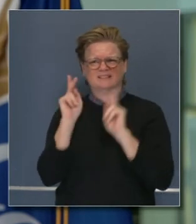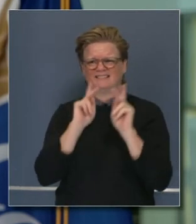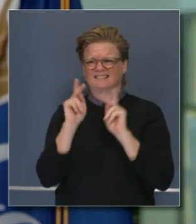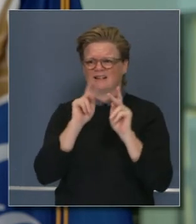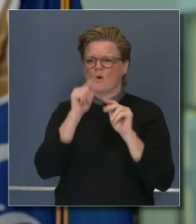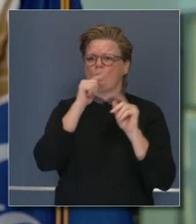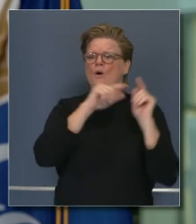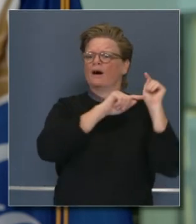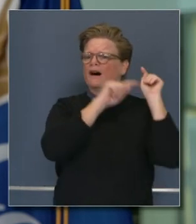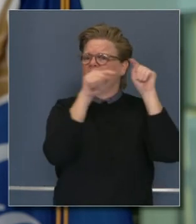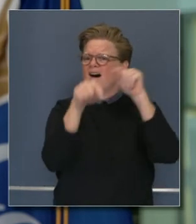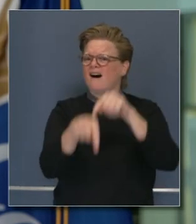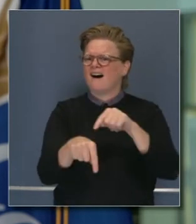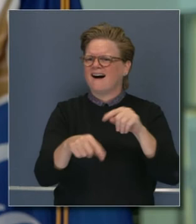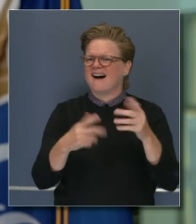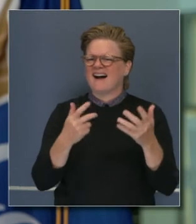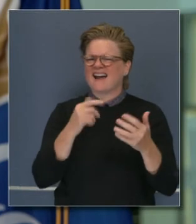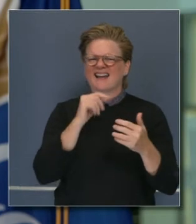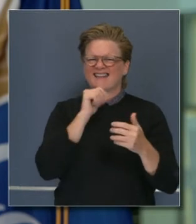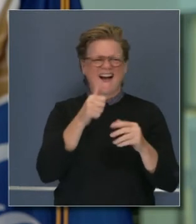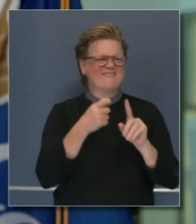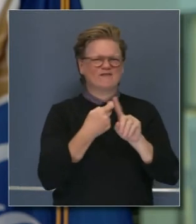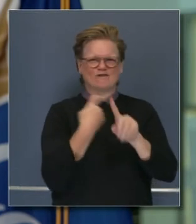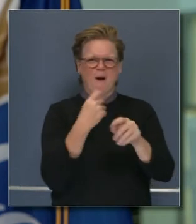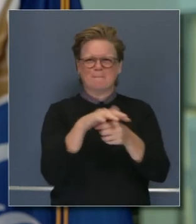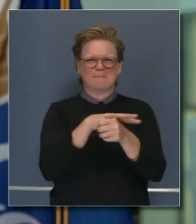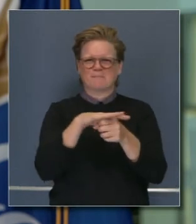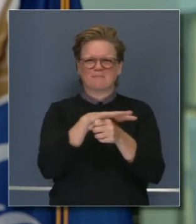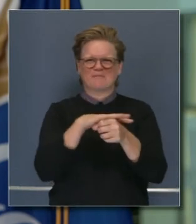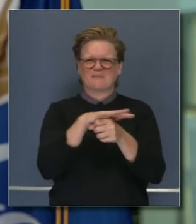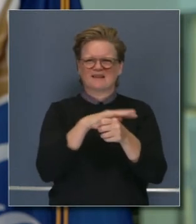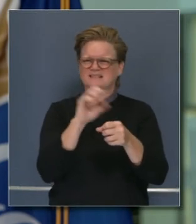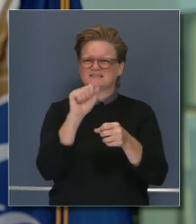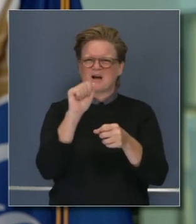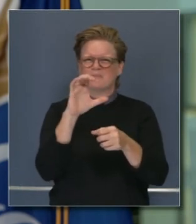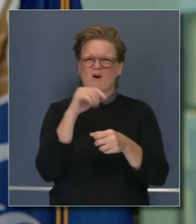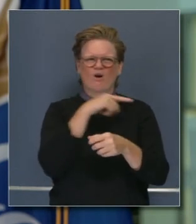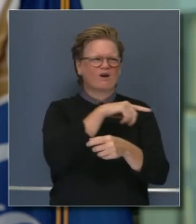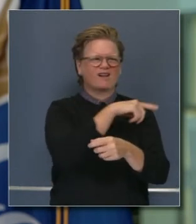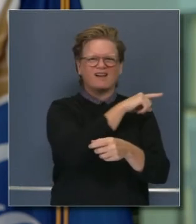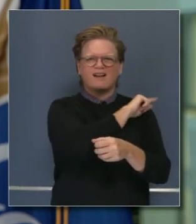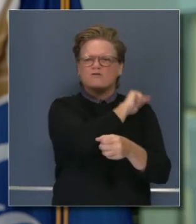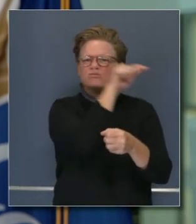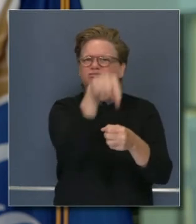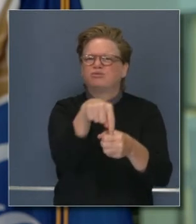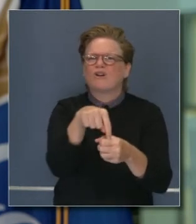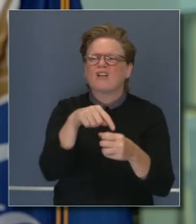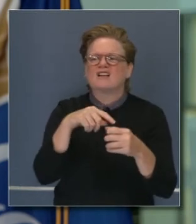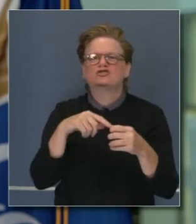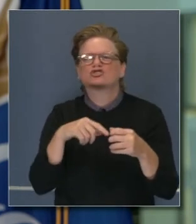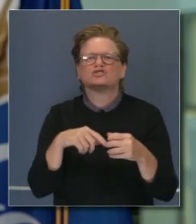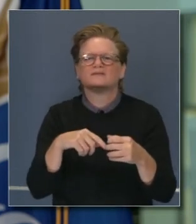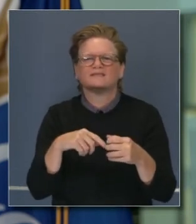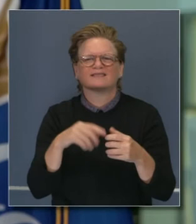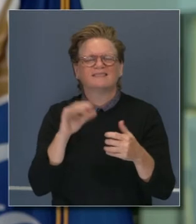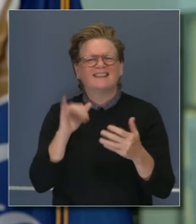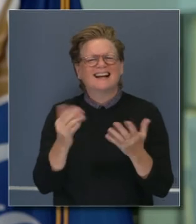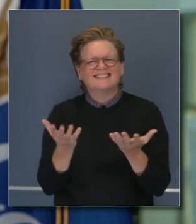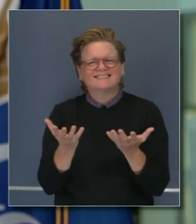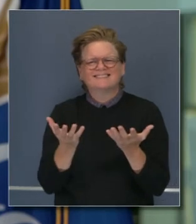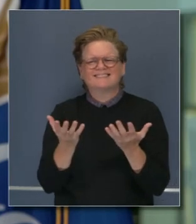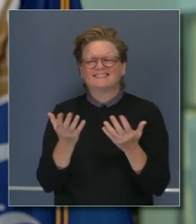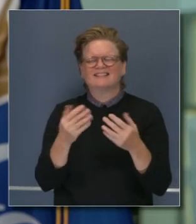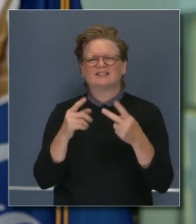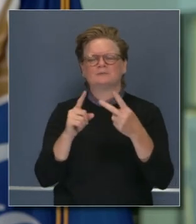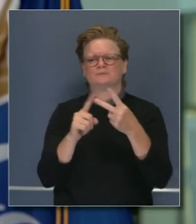personas vienen de afuera, de otros estados, creando caos. La segunda pregunta tiene que ver con EDD